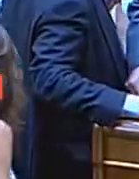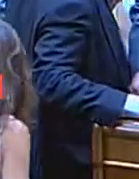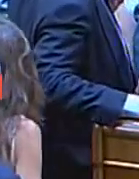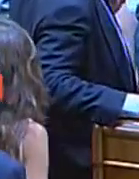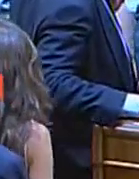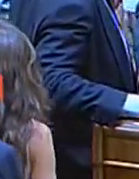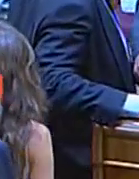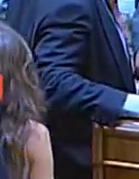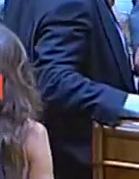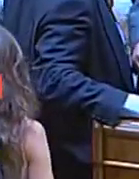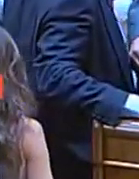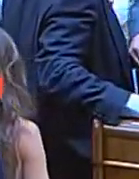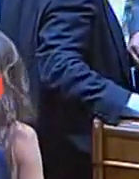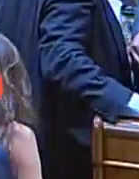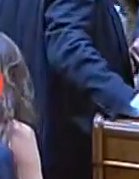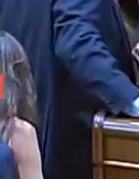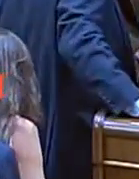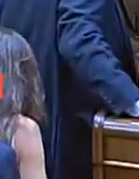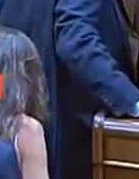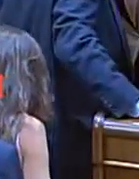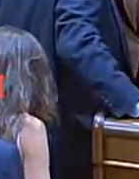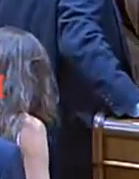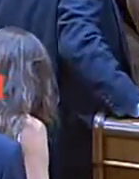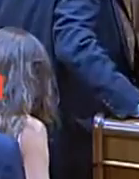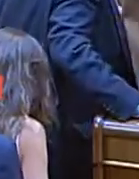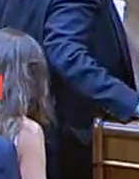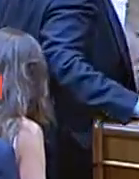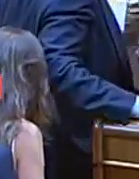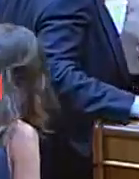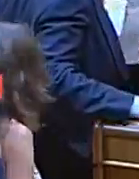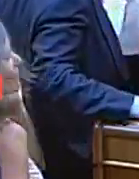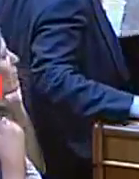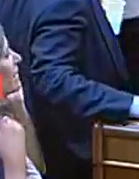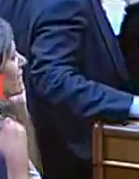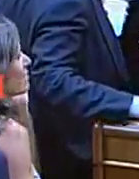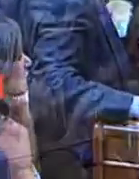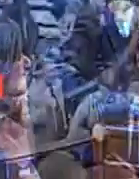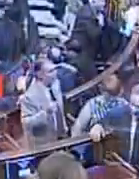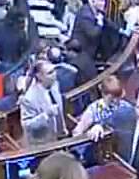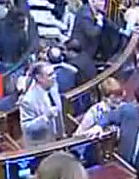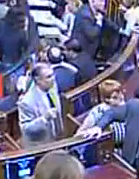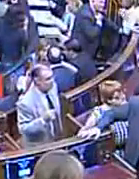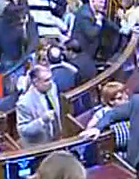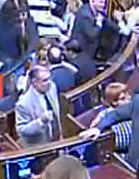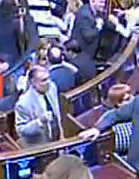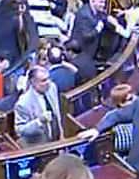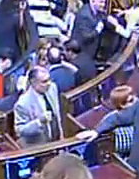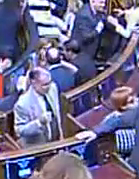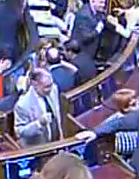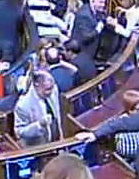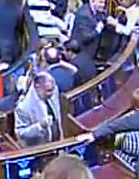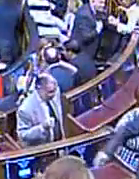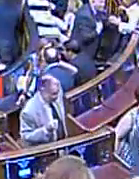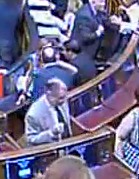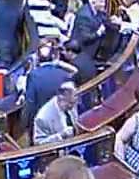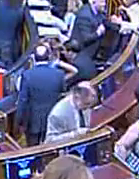esfuerzo colectivo. Ha dicho que ese esfuerzo que hasta ahora les ha tocado a los pensionistas o a los empleados públicos tendrá su reparto